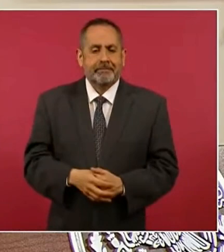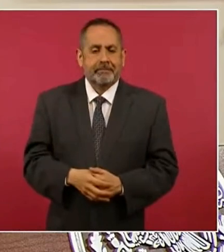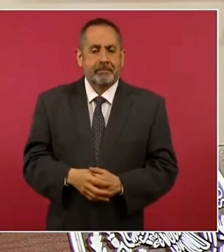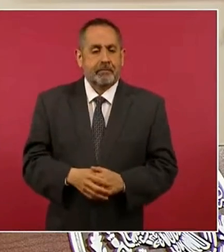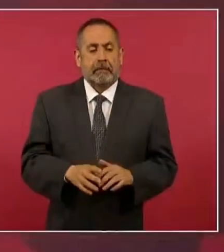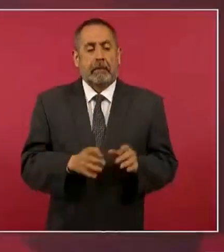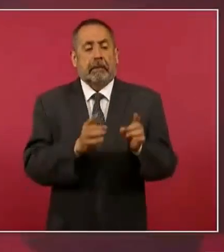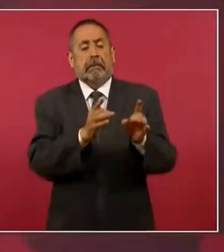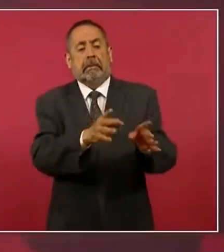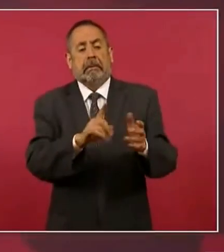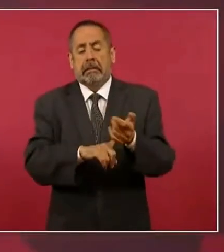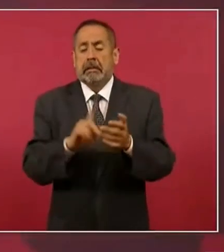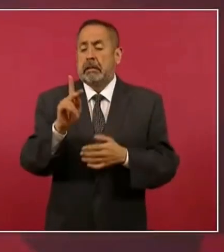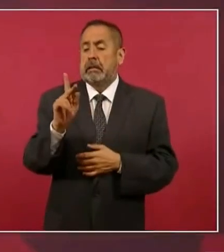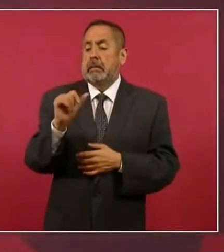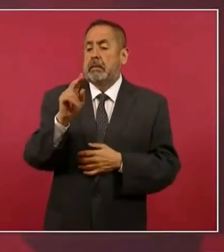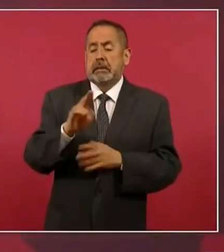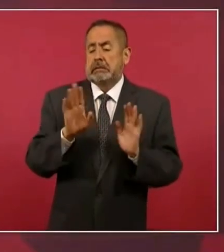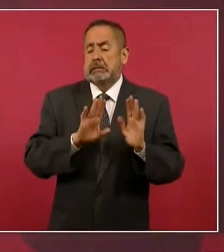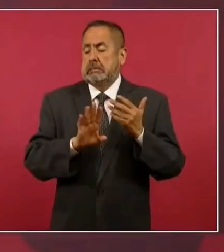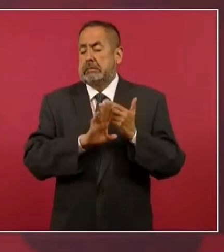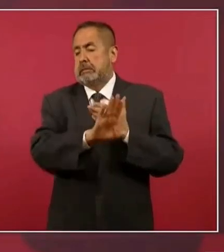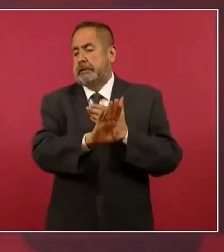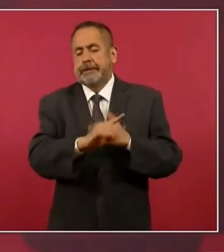o antipanistas.